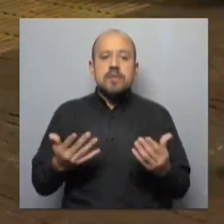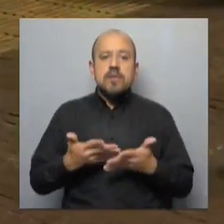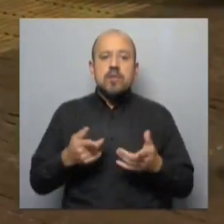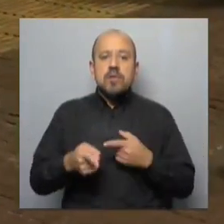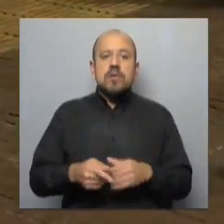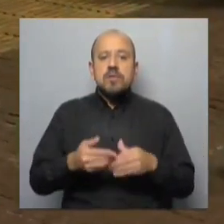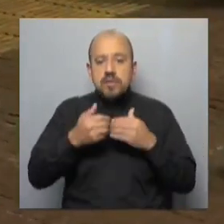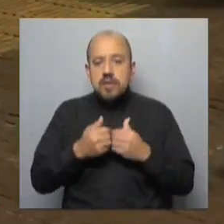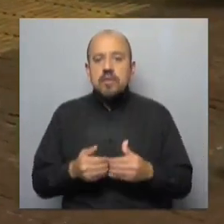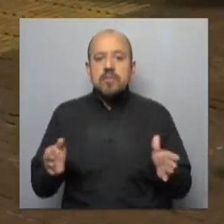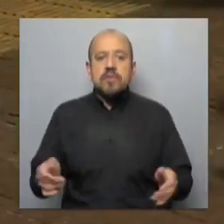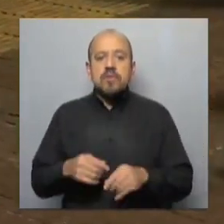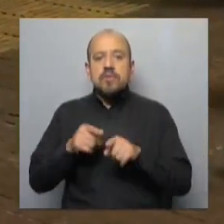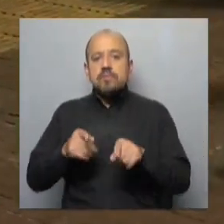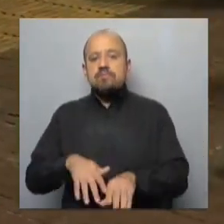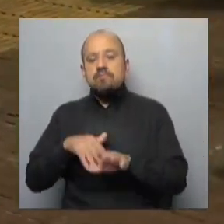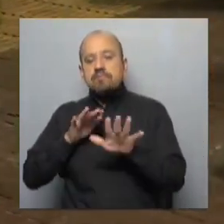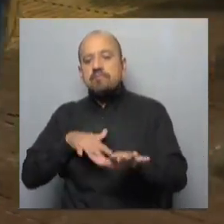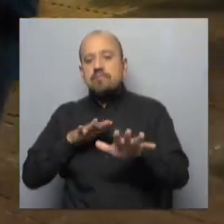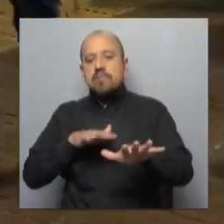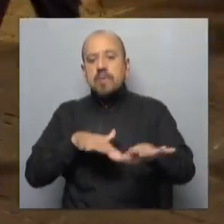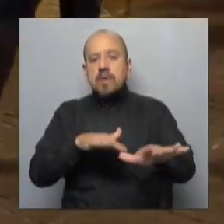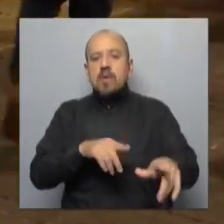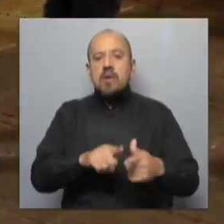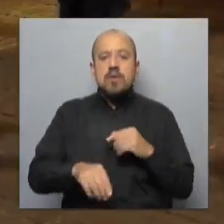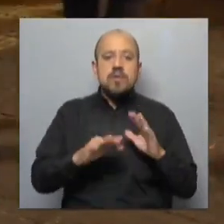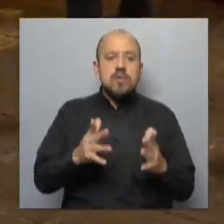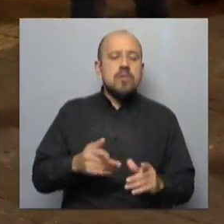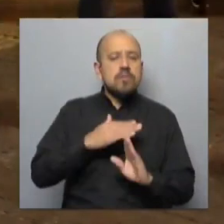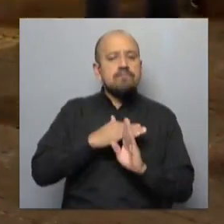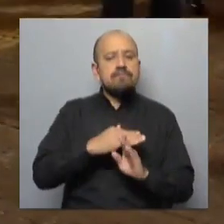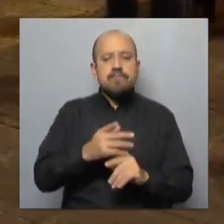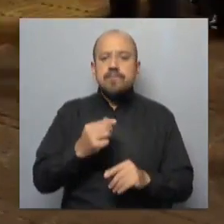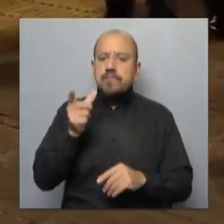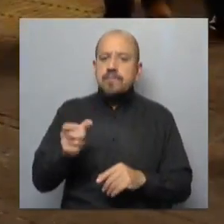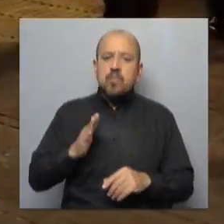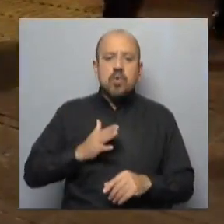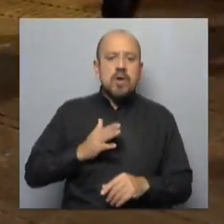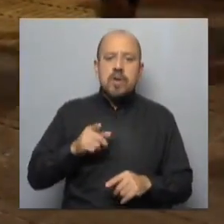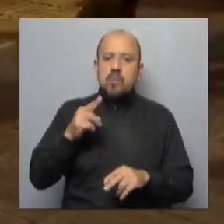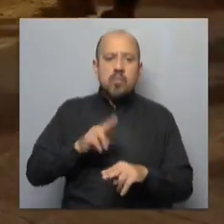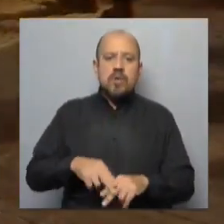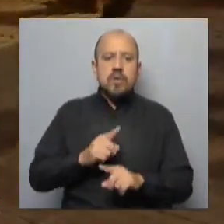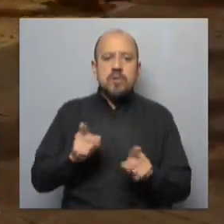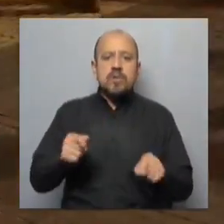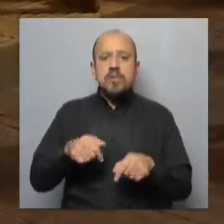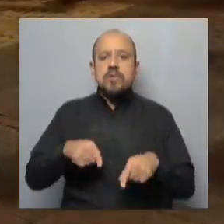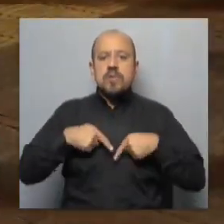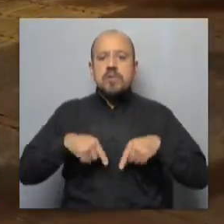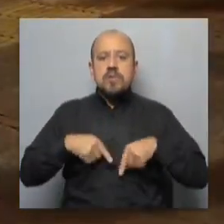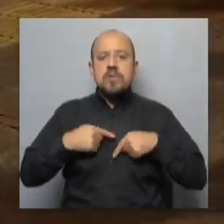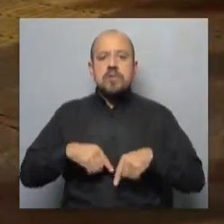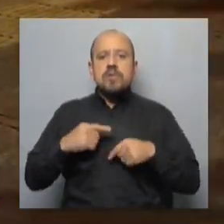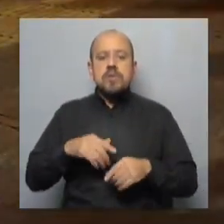comienza a partir una de las movilizaciones por ni una menos ni una muerta más que sale de acá de las planas de la herencia hacia la